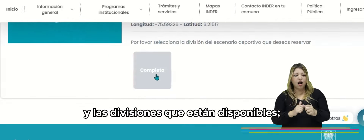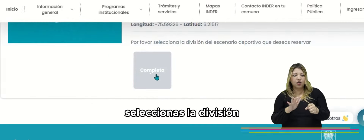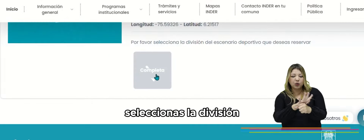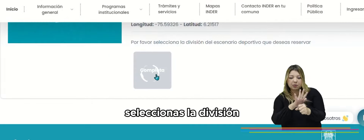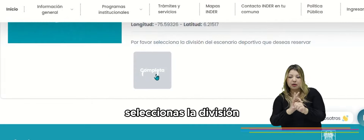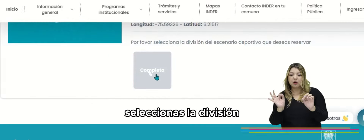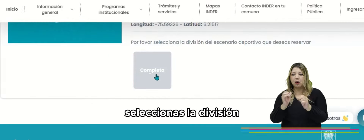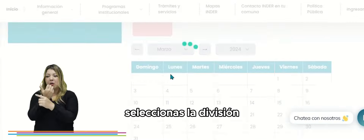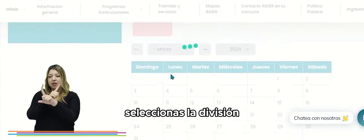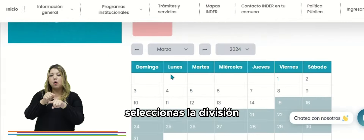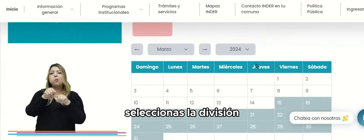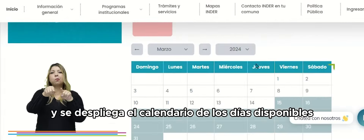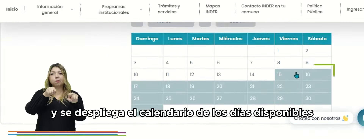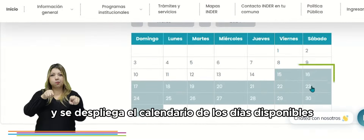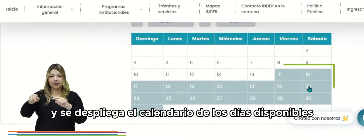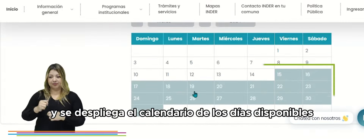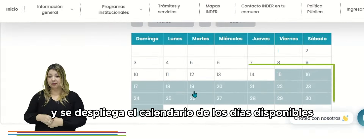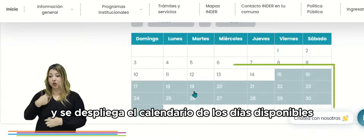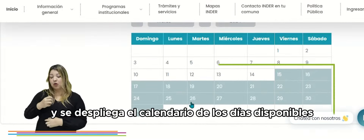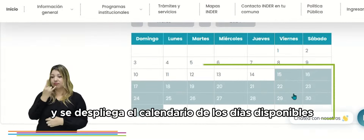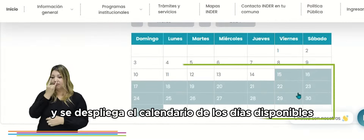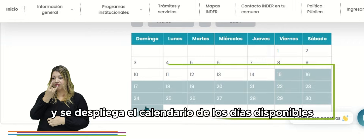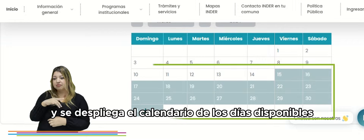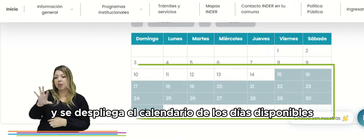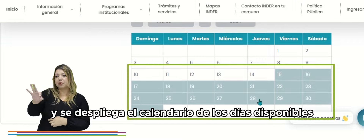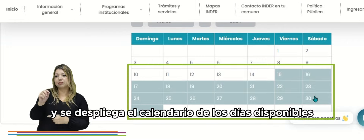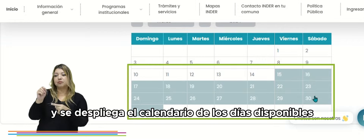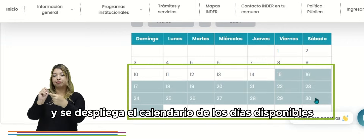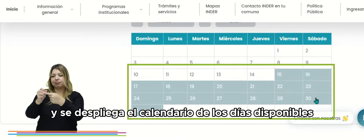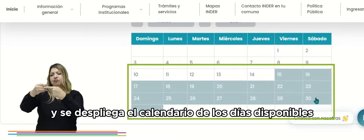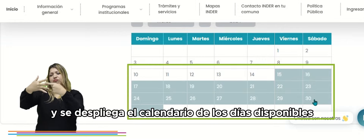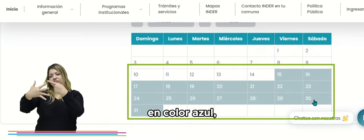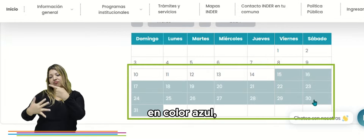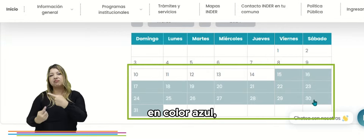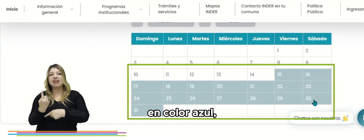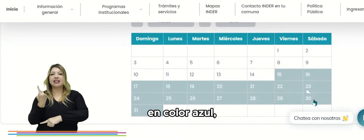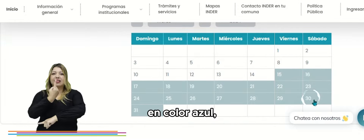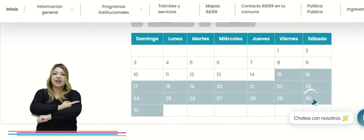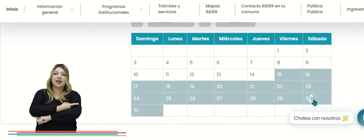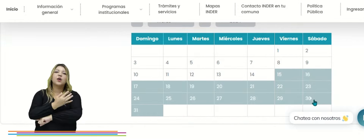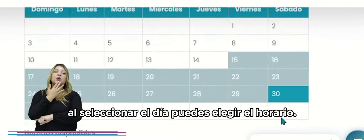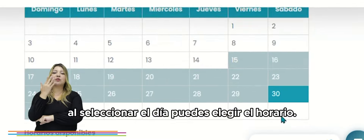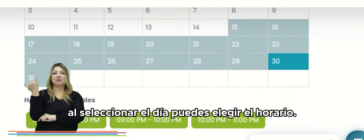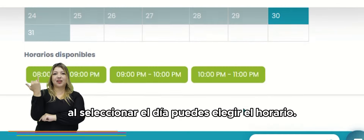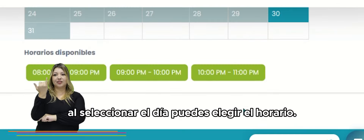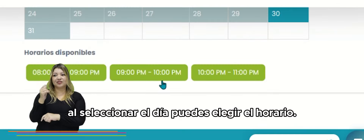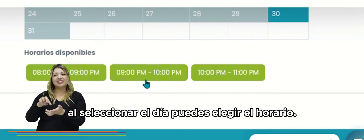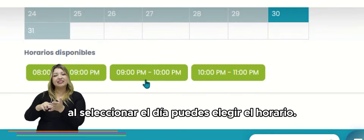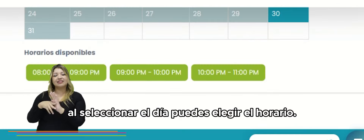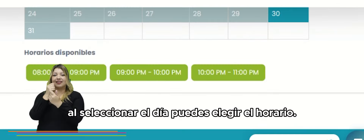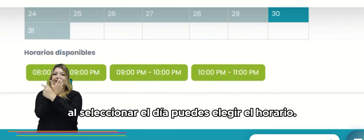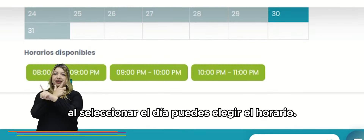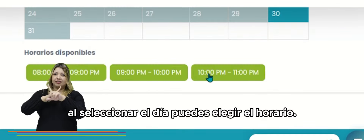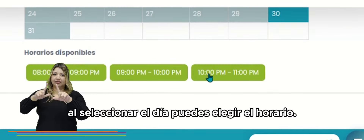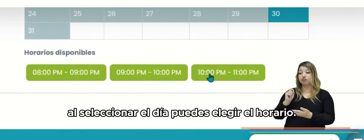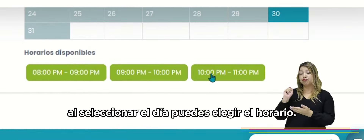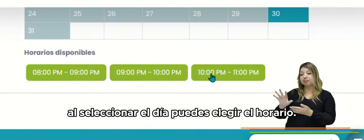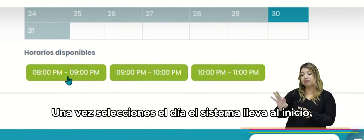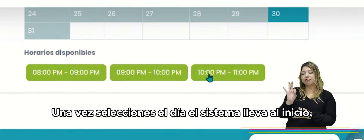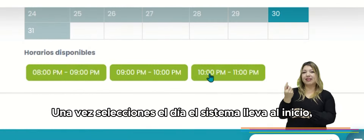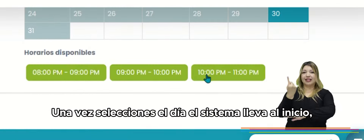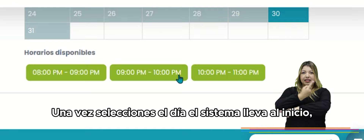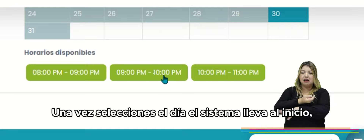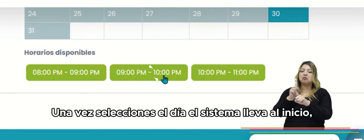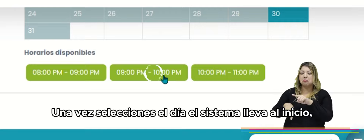disponibles. Seleccionas la división y se despliega el calendario de los días disponibles en color azul. Al seleccionar el día, puedes elegir el